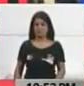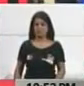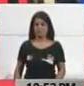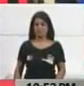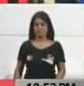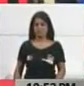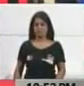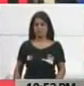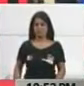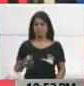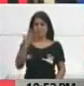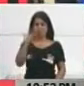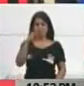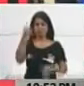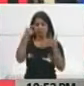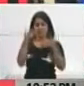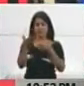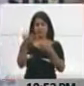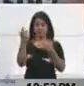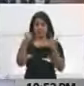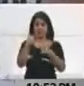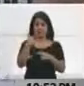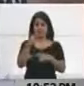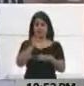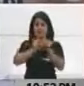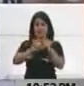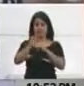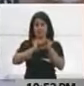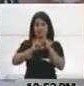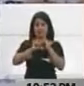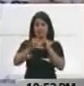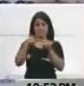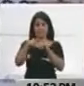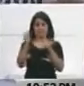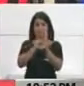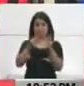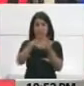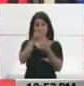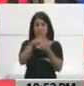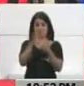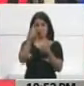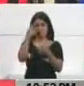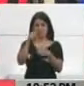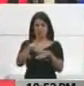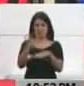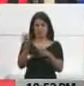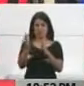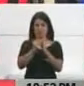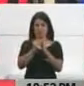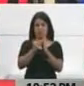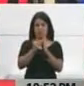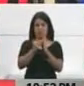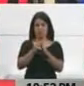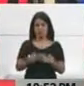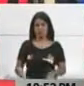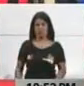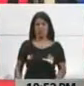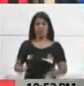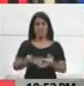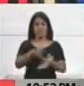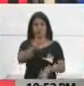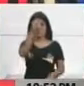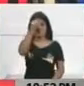Por eso es que Chávez. Chávez defiende... Y lo pone el Nacional. ¿Sabe por qué lo ponía el Nacional de portada ahora? Porque él creía